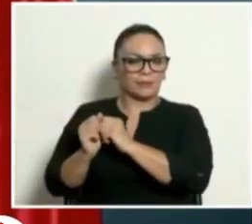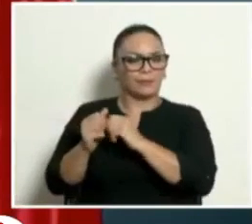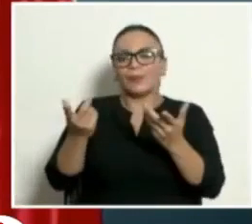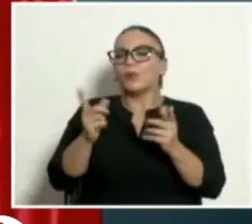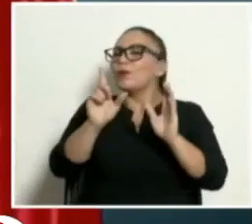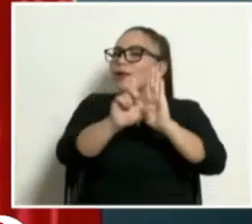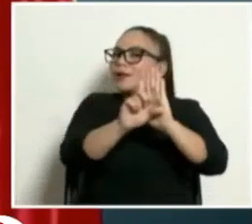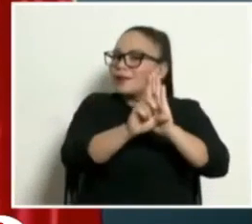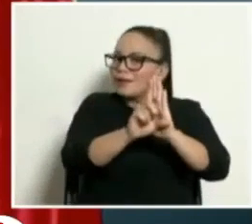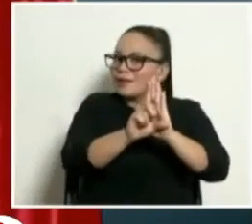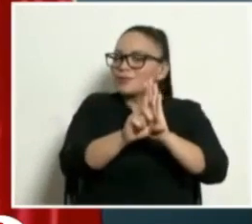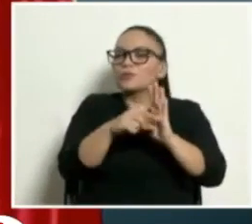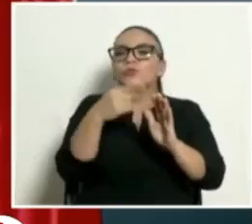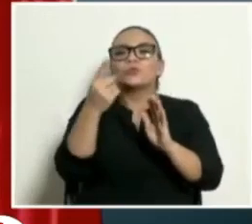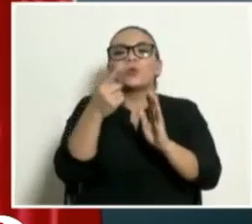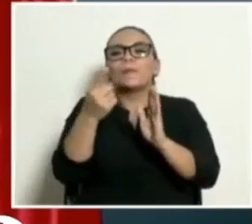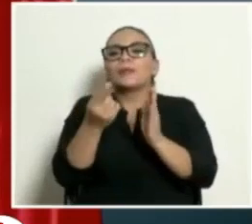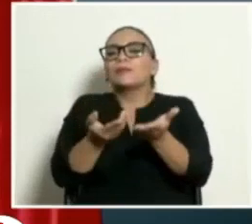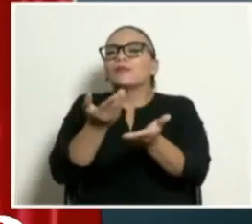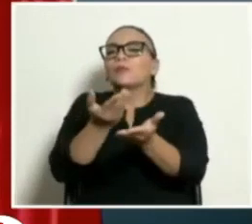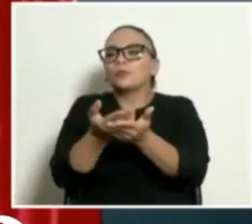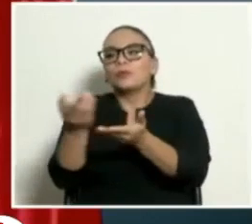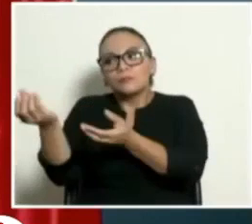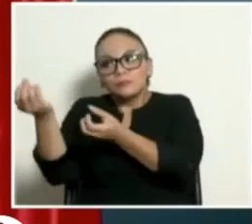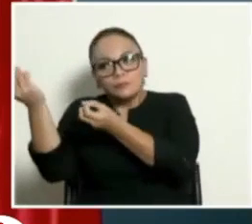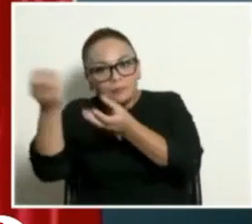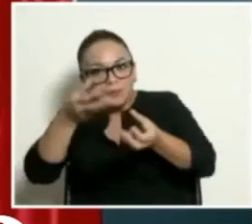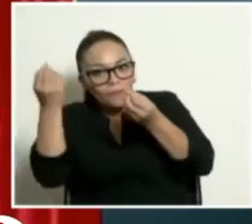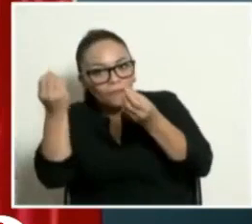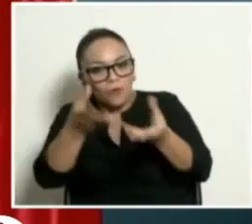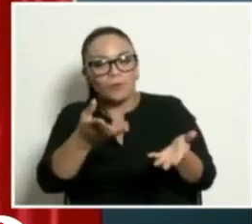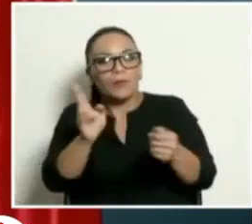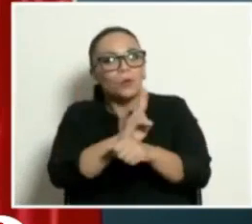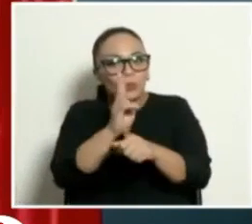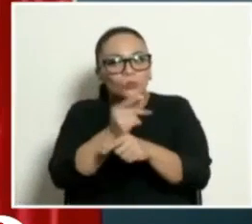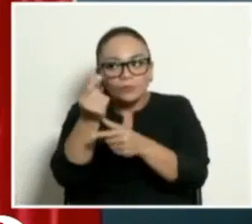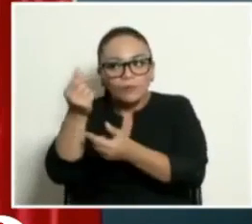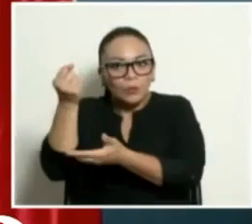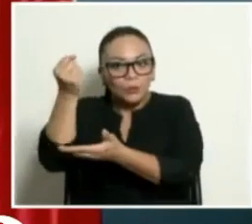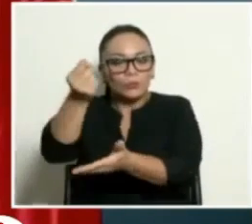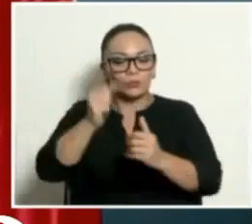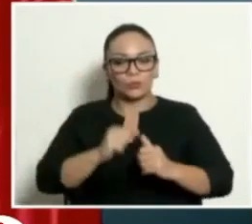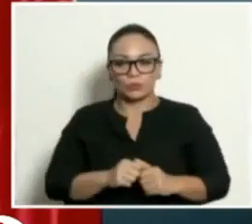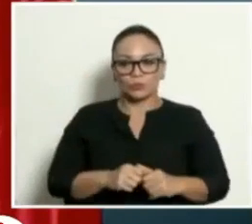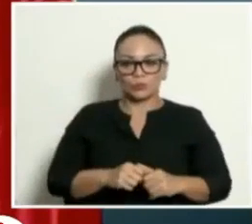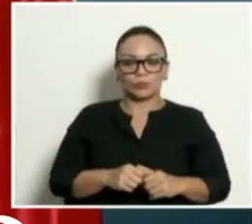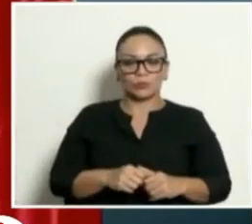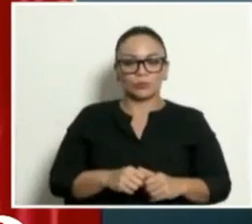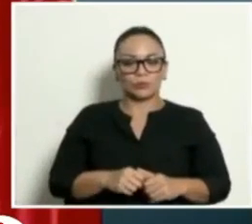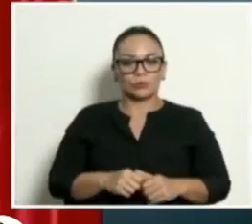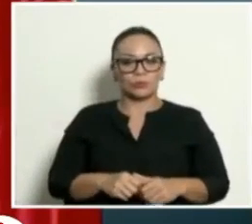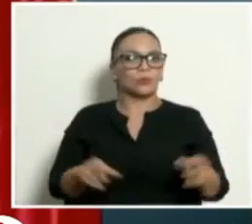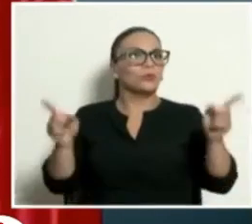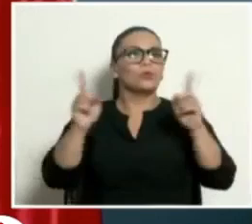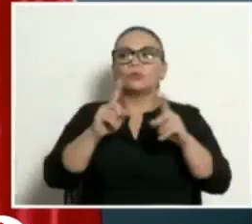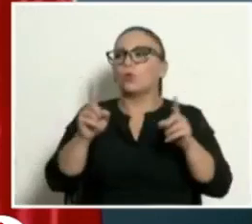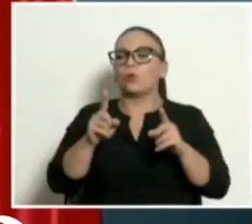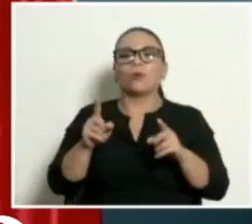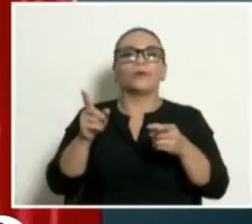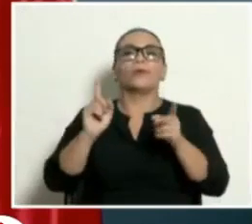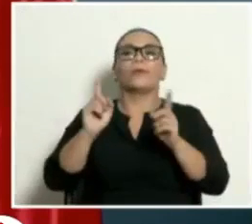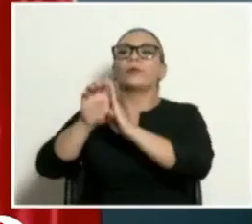es que rindan cuentas sobre la efectividad del uso de los recursos, no sobre qué cátedra se puede dar, qué